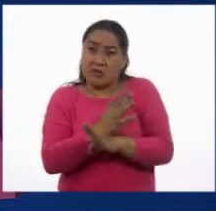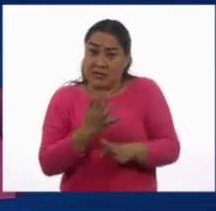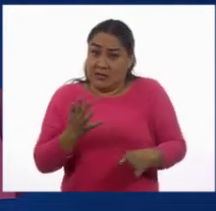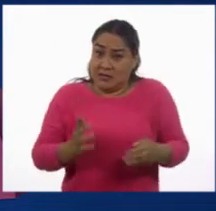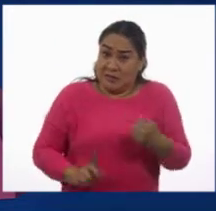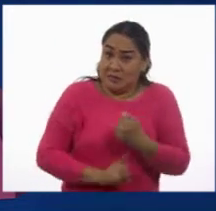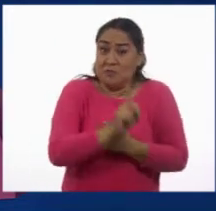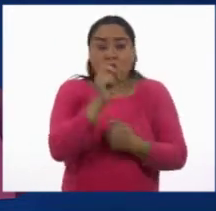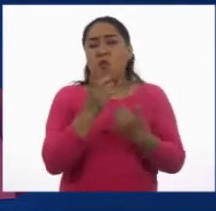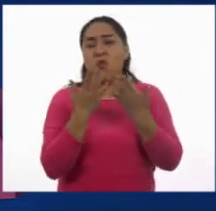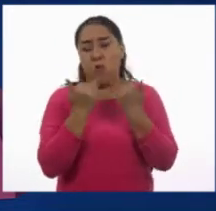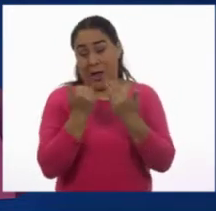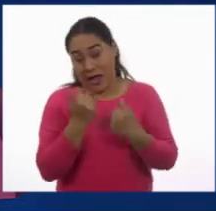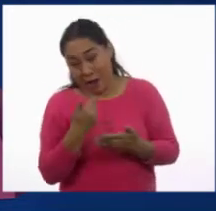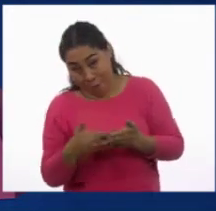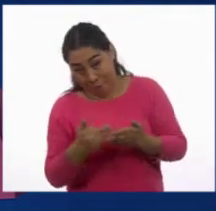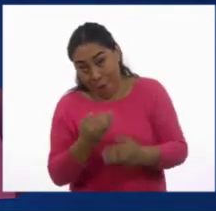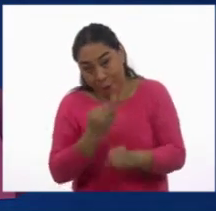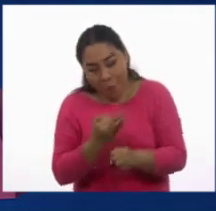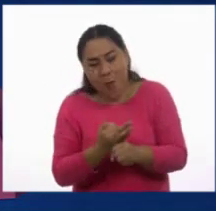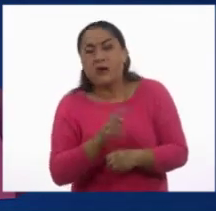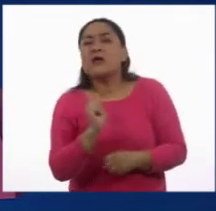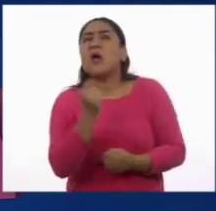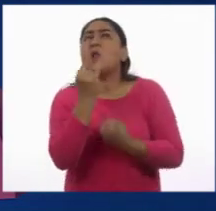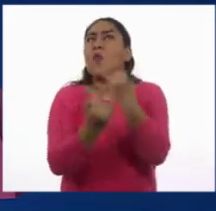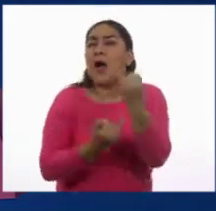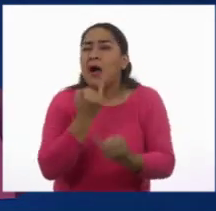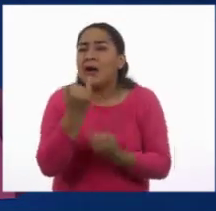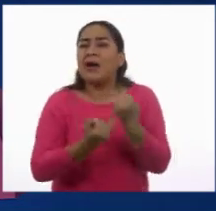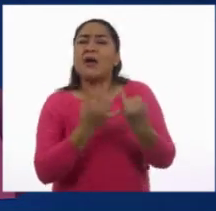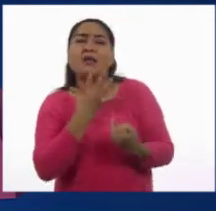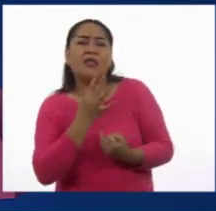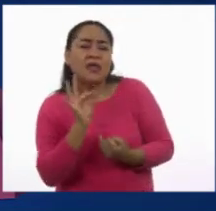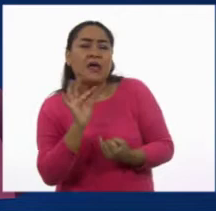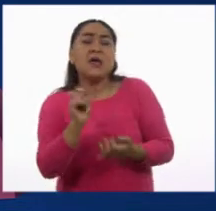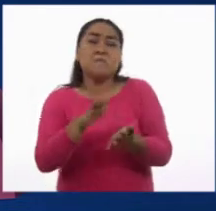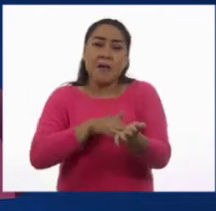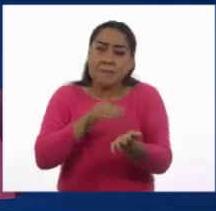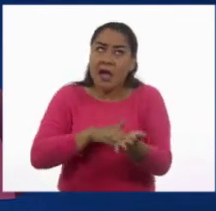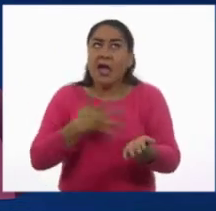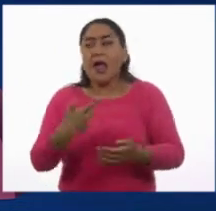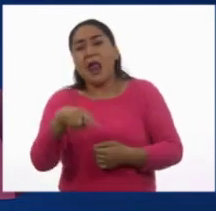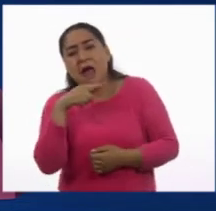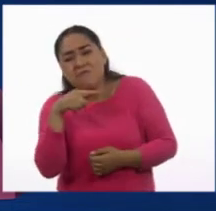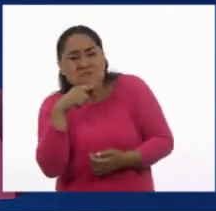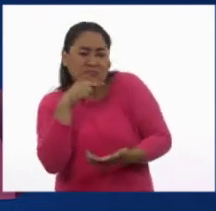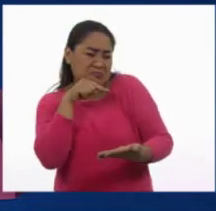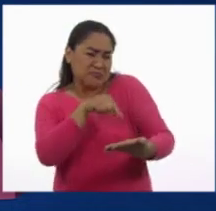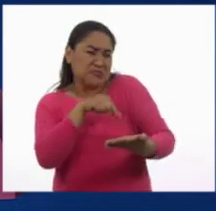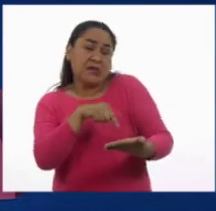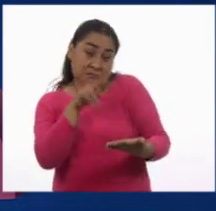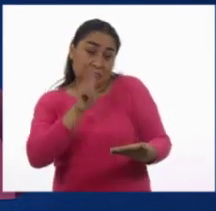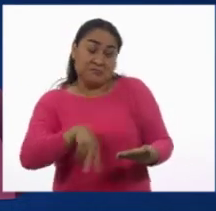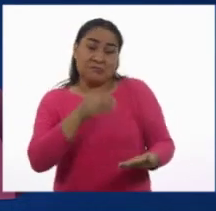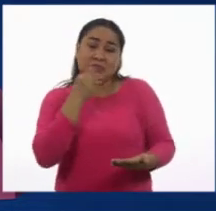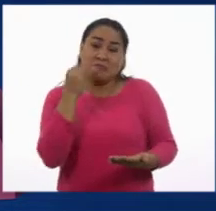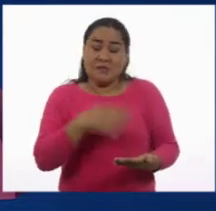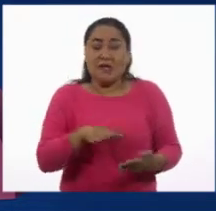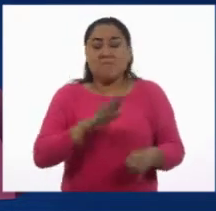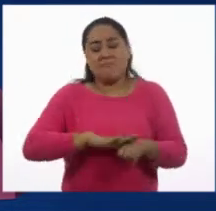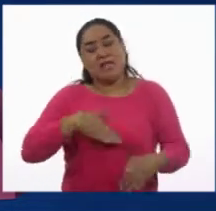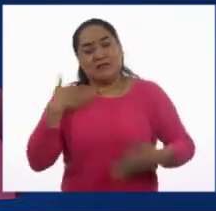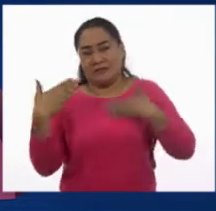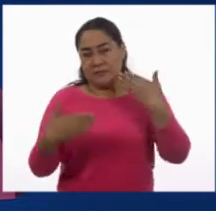se lleva a cabo con papel, el lápiz, pero que es muy emocionante y divertido, además de que nos